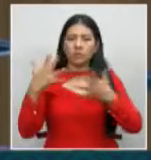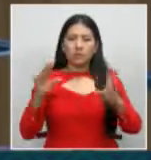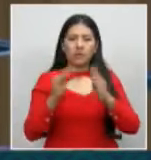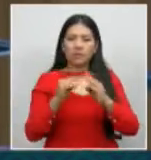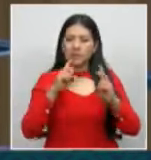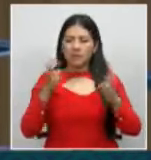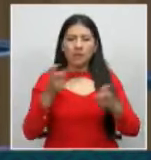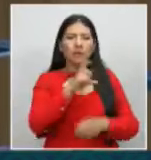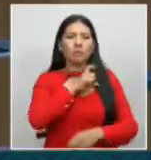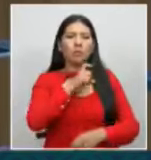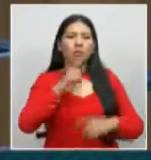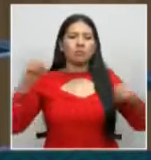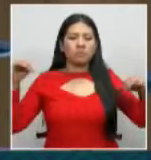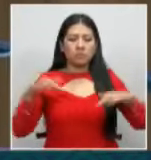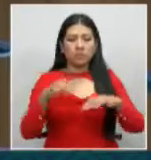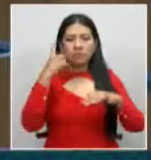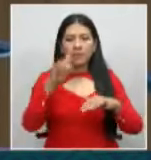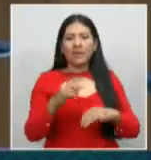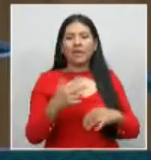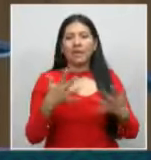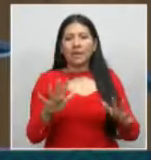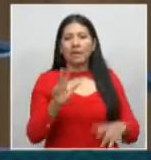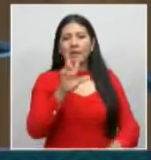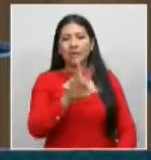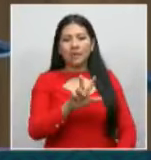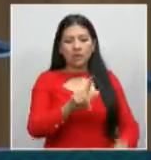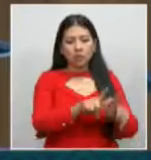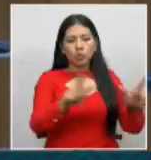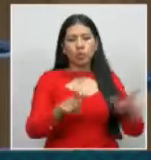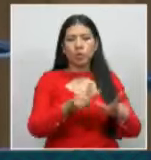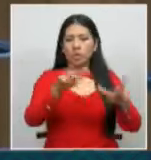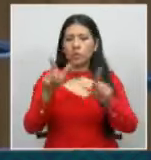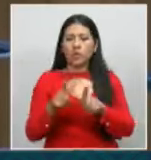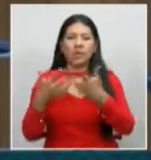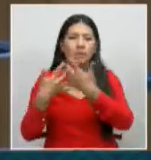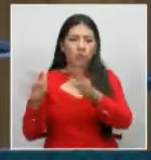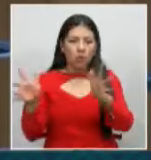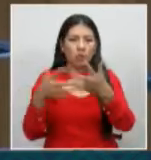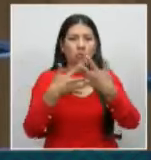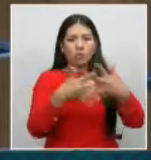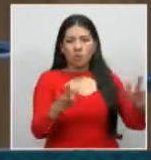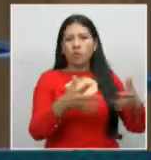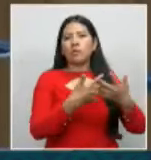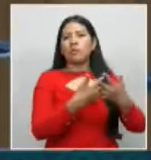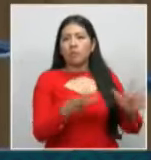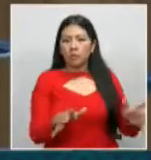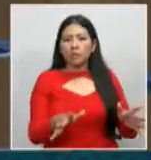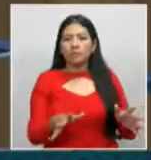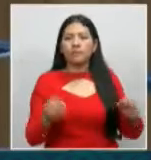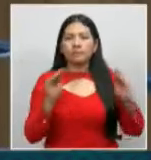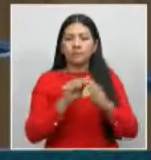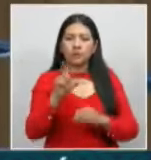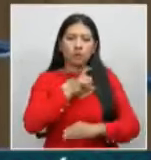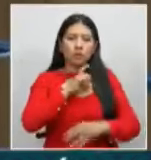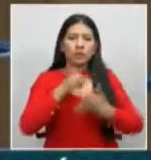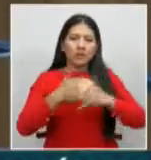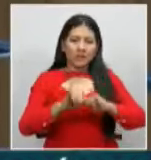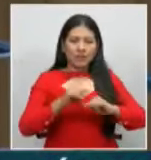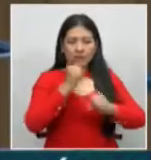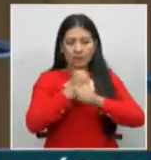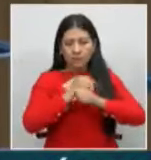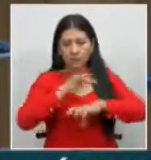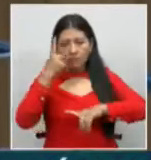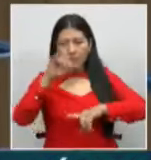generado alrededor de 3 puntos de desbloqueo. Va a continuar el contingente policial para garantizar la libertad de